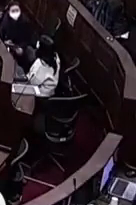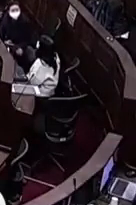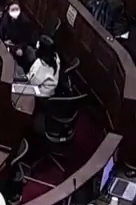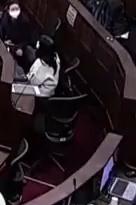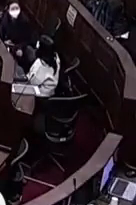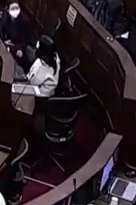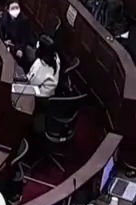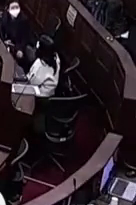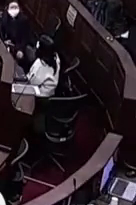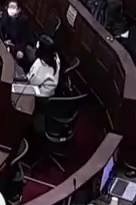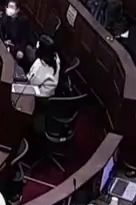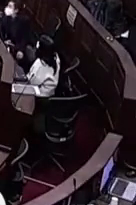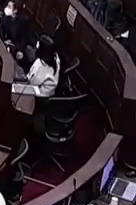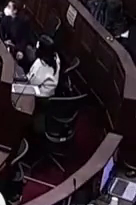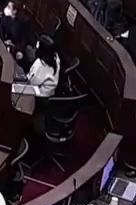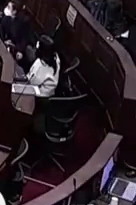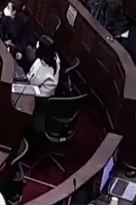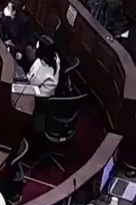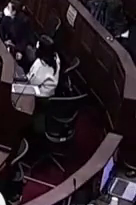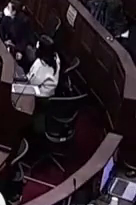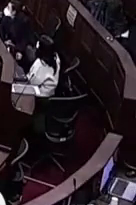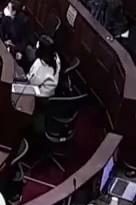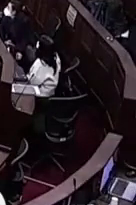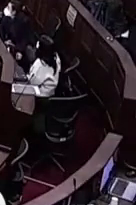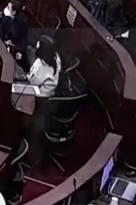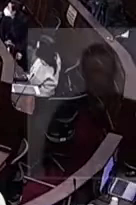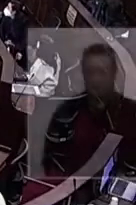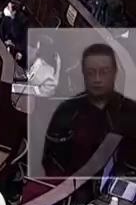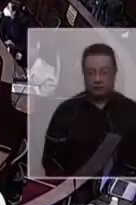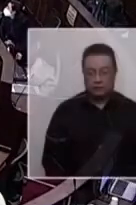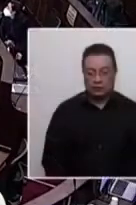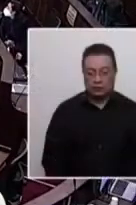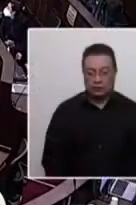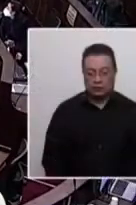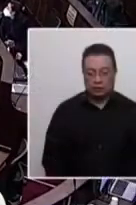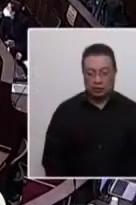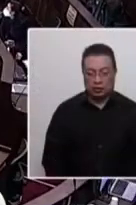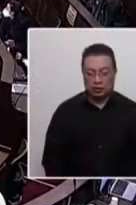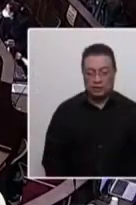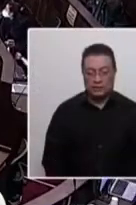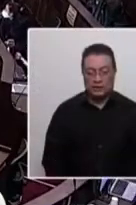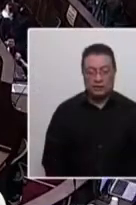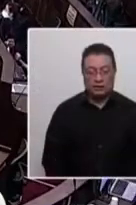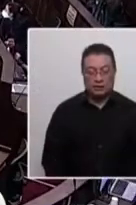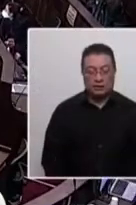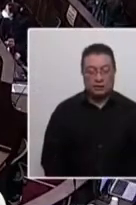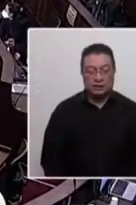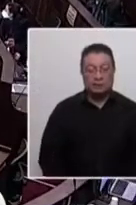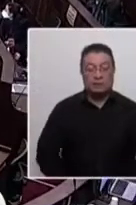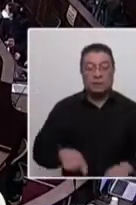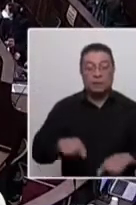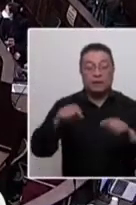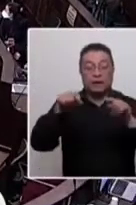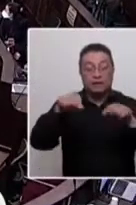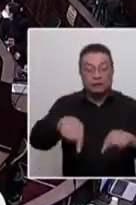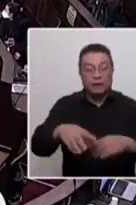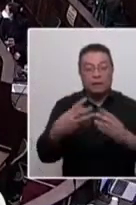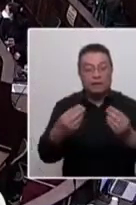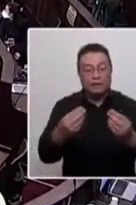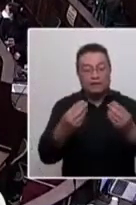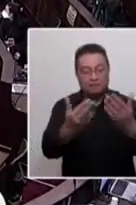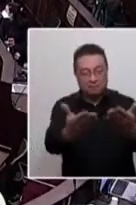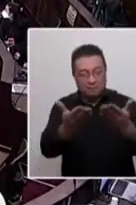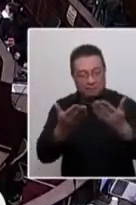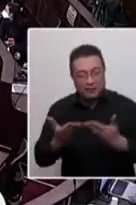en general nos sorprendió a muchos y bueno, en algunos grupos claramente esto generó frustración y lo que ustedes vieron. Para que la gente entienda